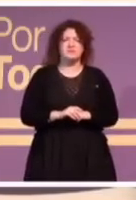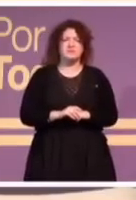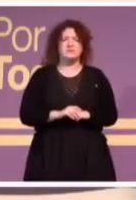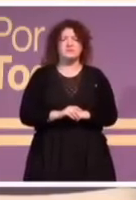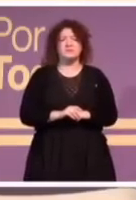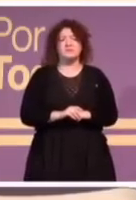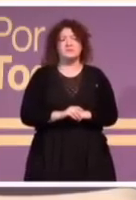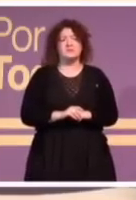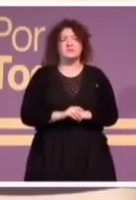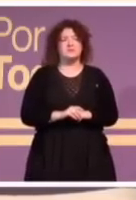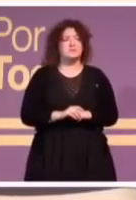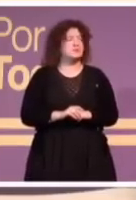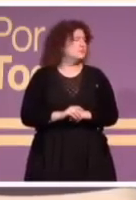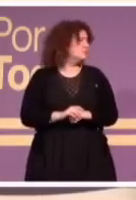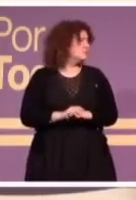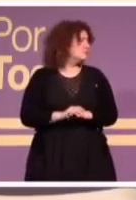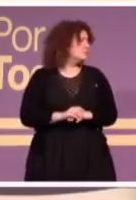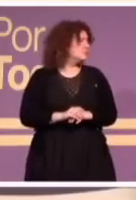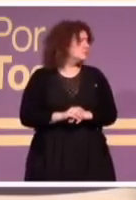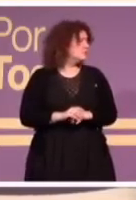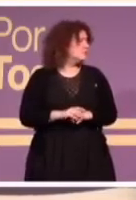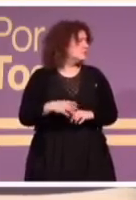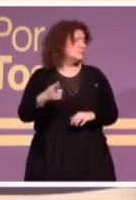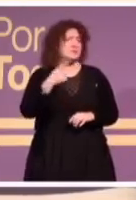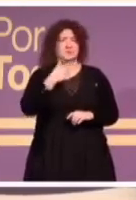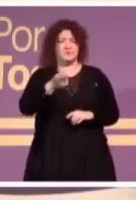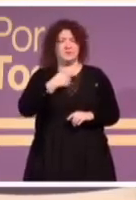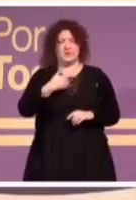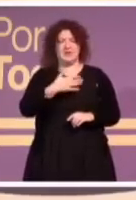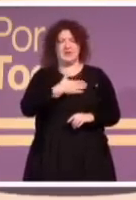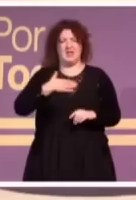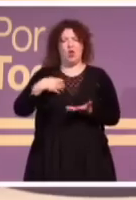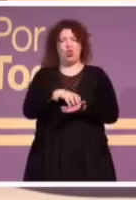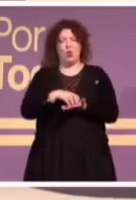Cuando todo el mundo quería que dudásemos de nosotras mismas.